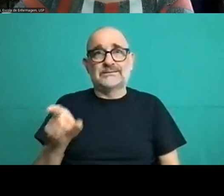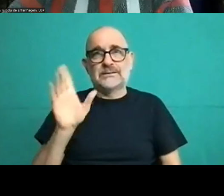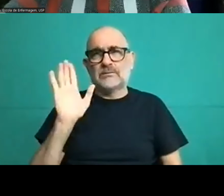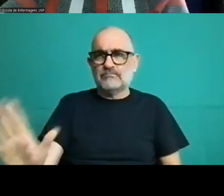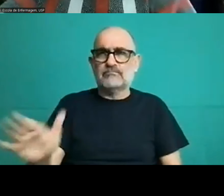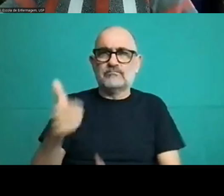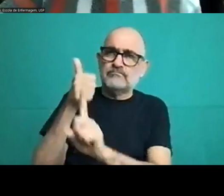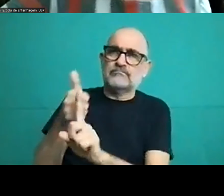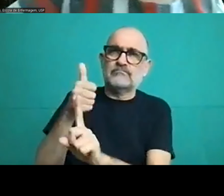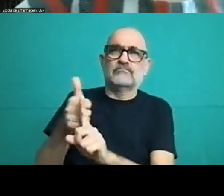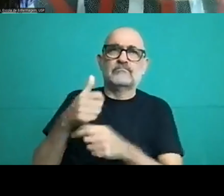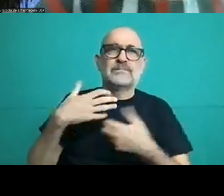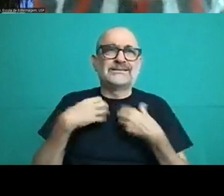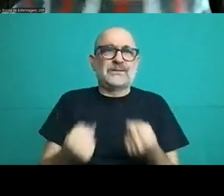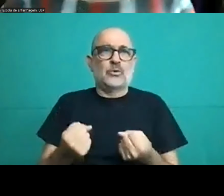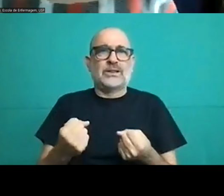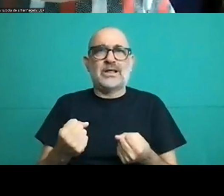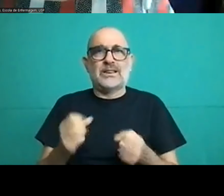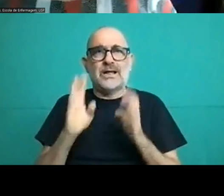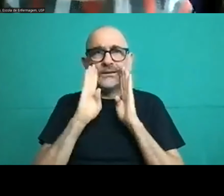¿Verdad que qué riqueza?